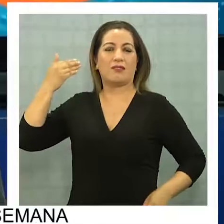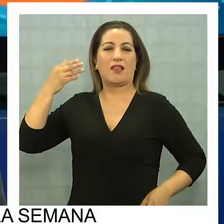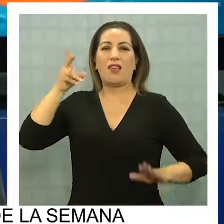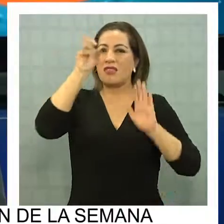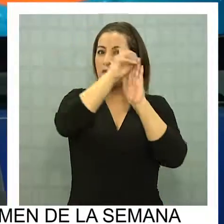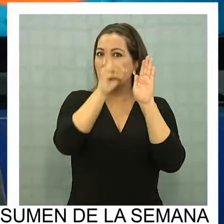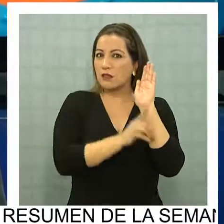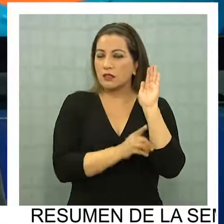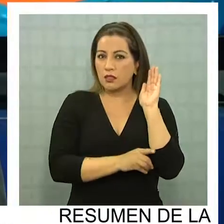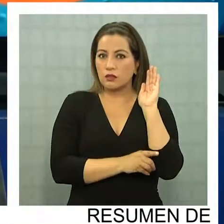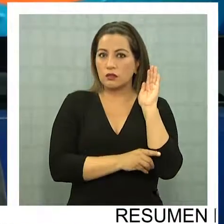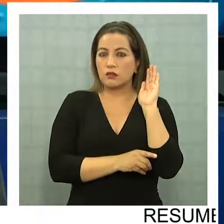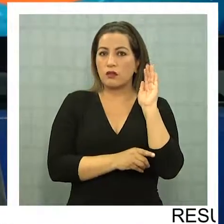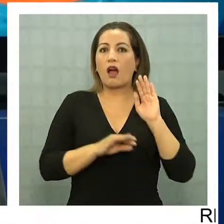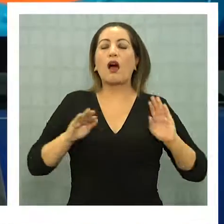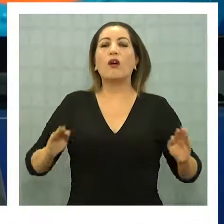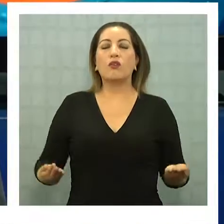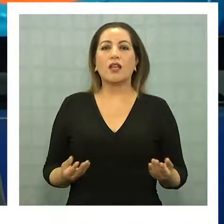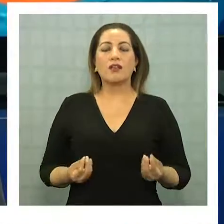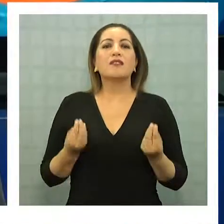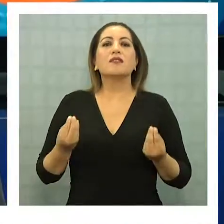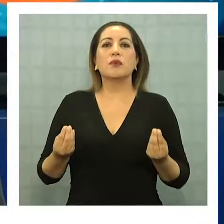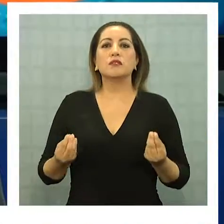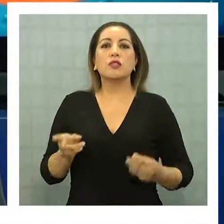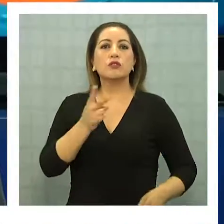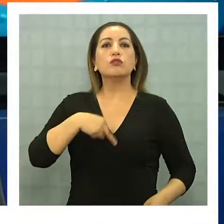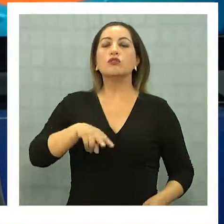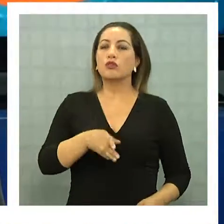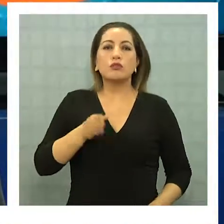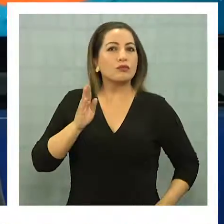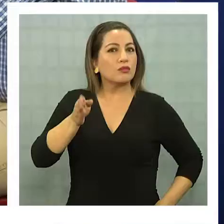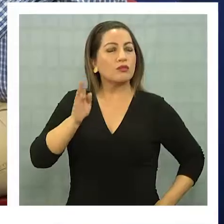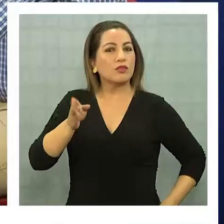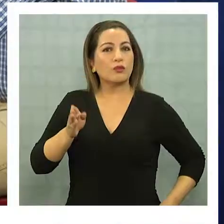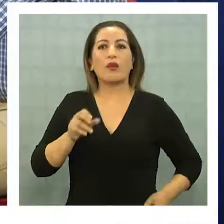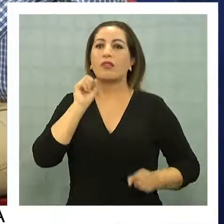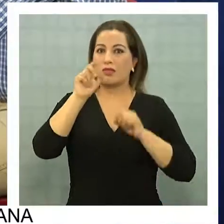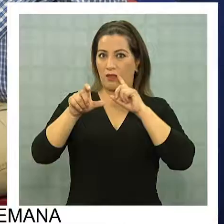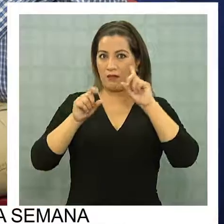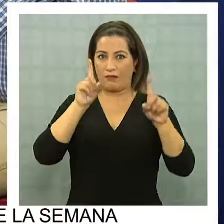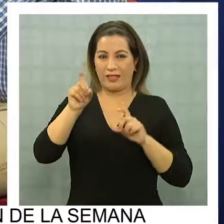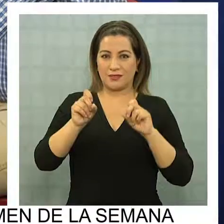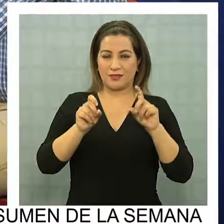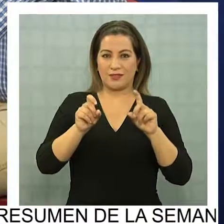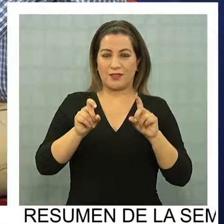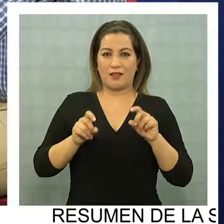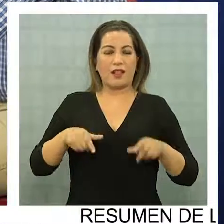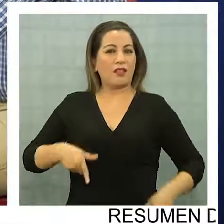dictadura, la consecuencia de eso es seguir estando por la defensa de los derechos humanos en el tiempo de la